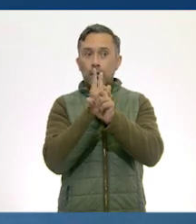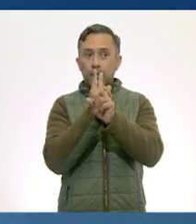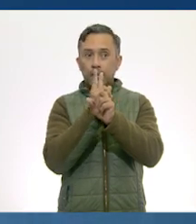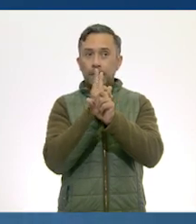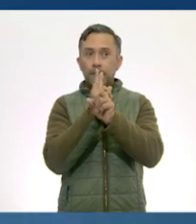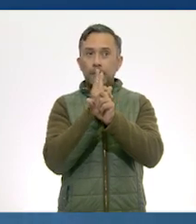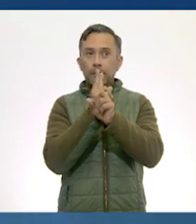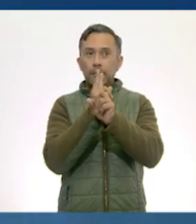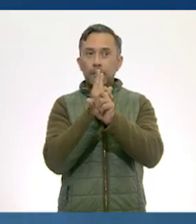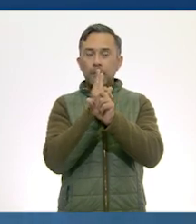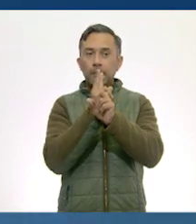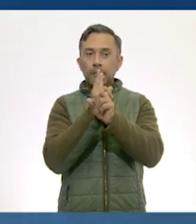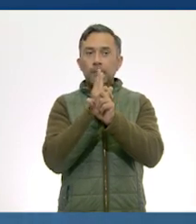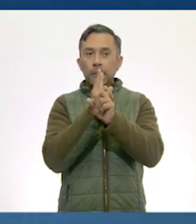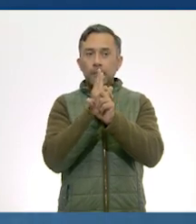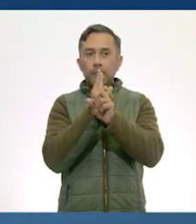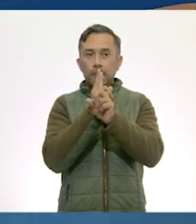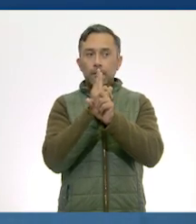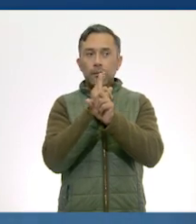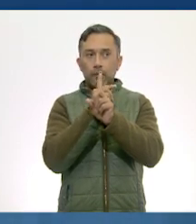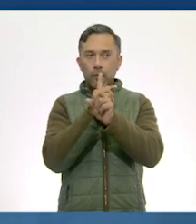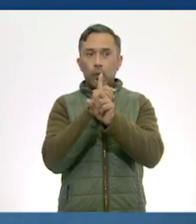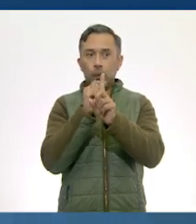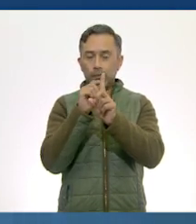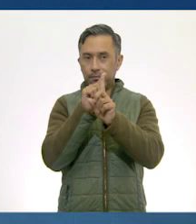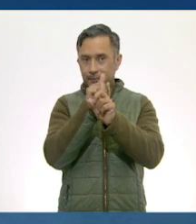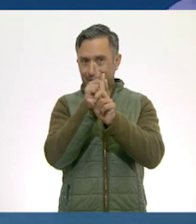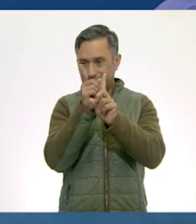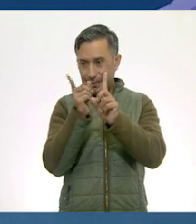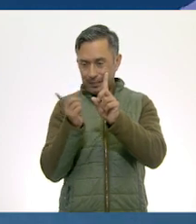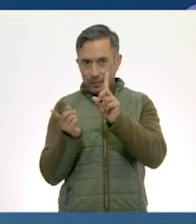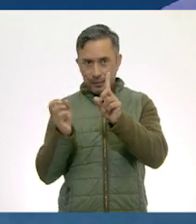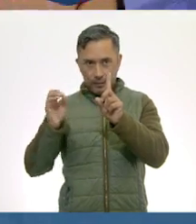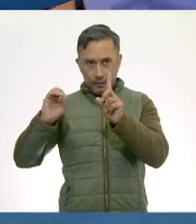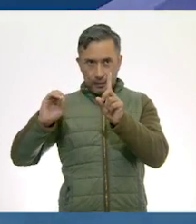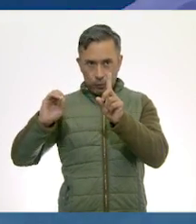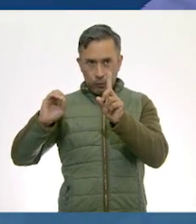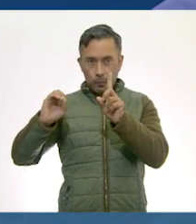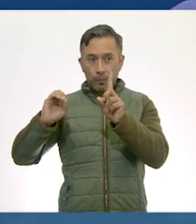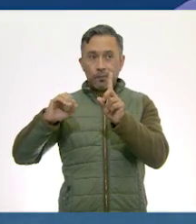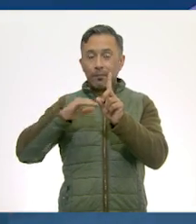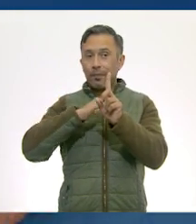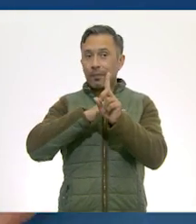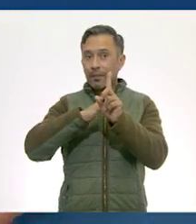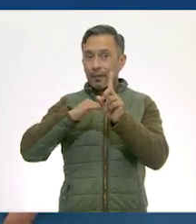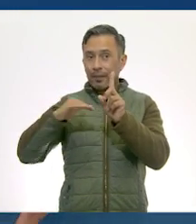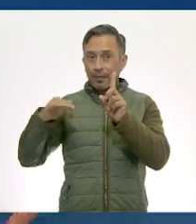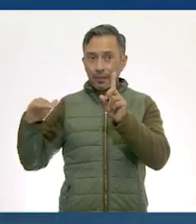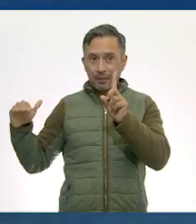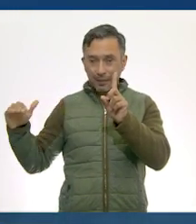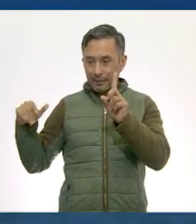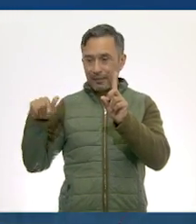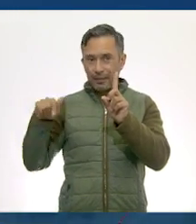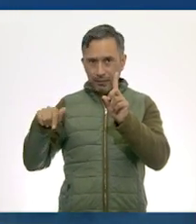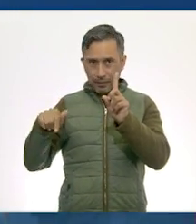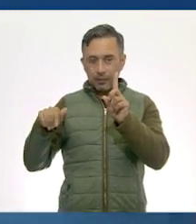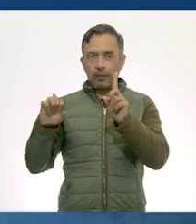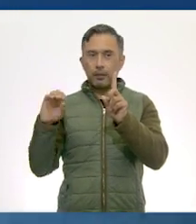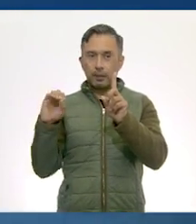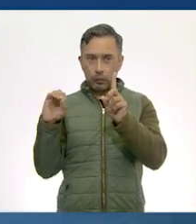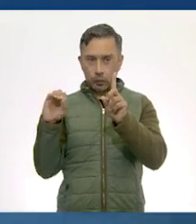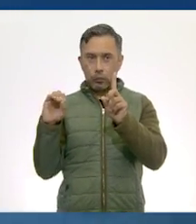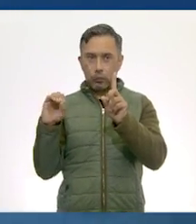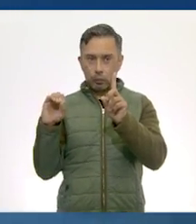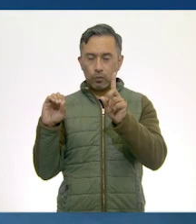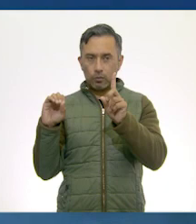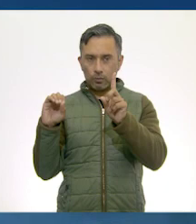el 0. Ajá. Ajá. El 0 está en este caso en la base de la mesa. Y si se